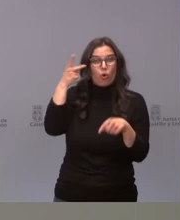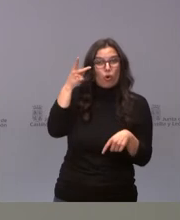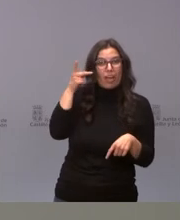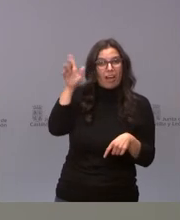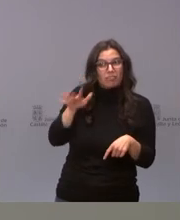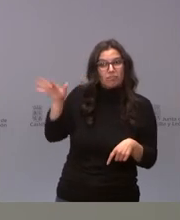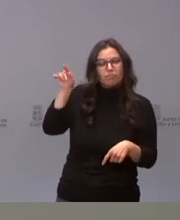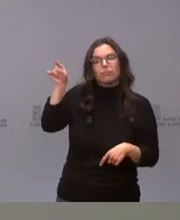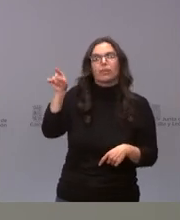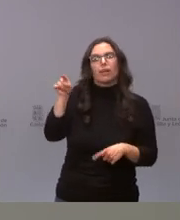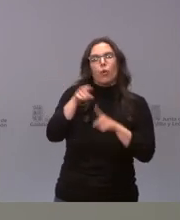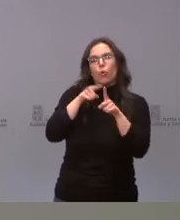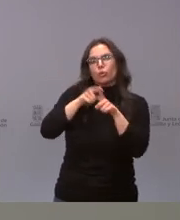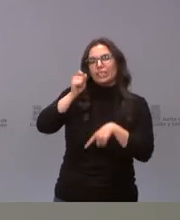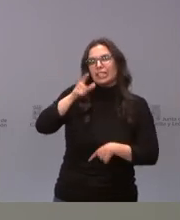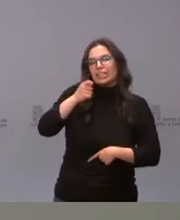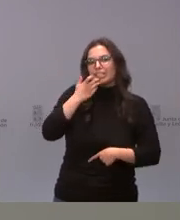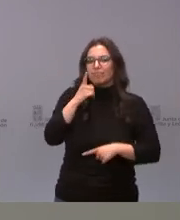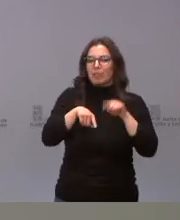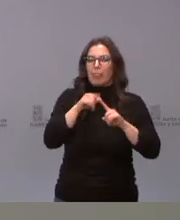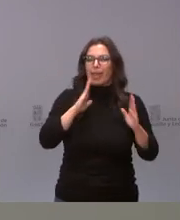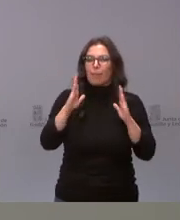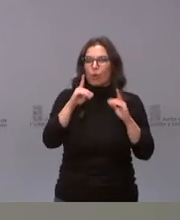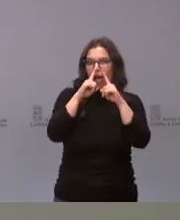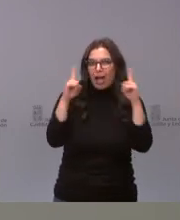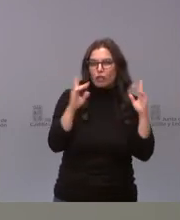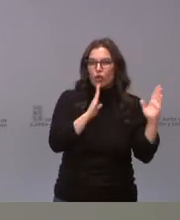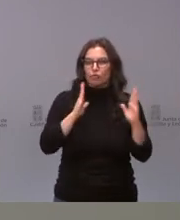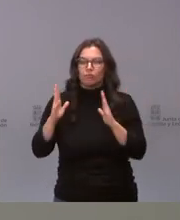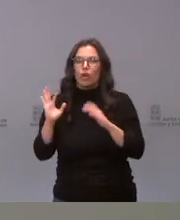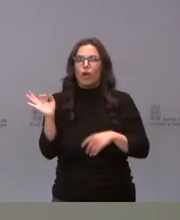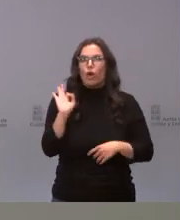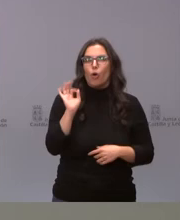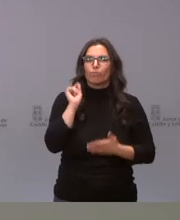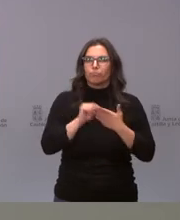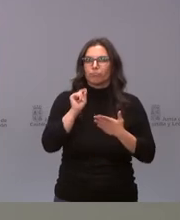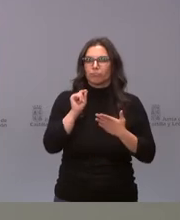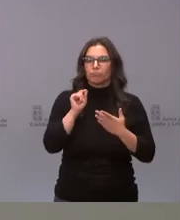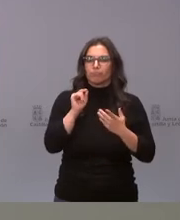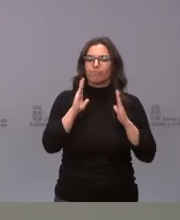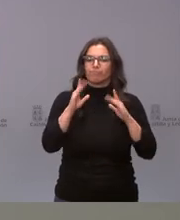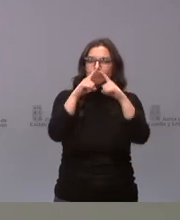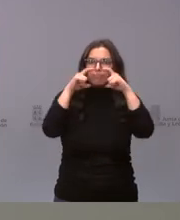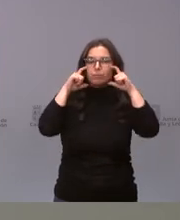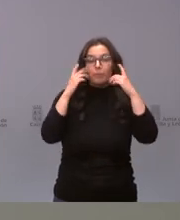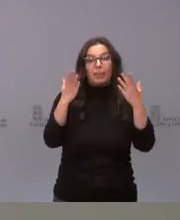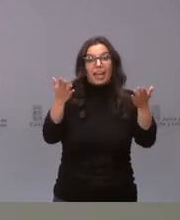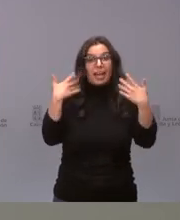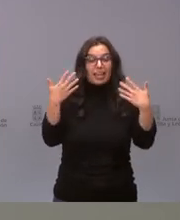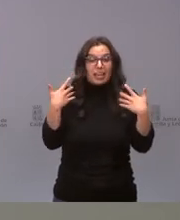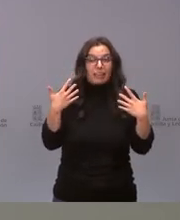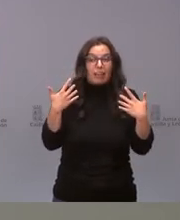que se utiliza mucho en determinadas estaciones o en determinados momentos. En cuanto al aire libre, pues